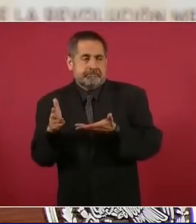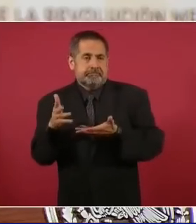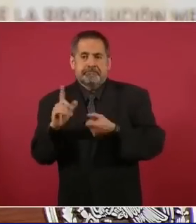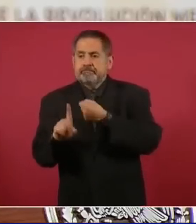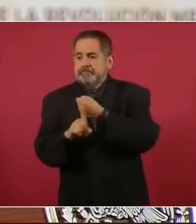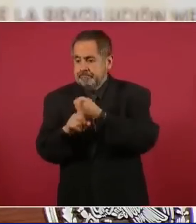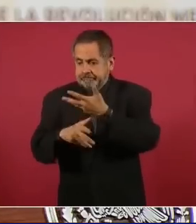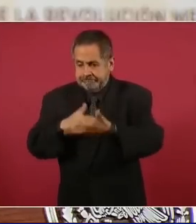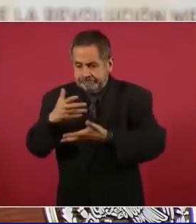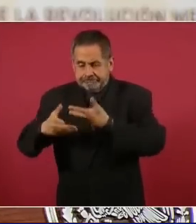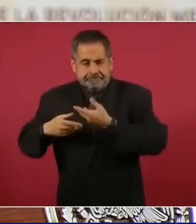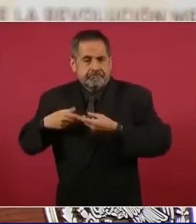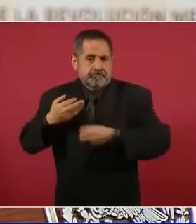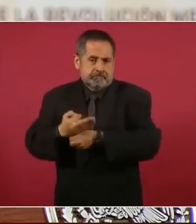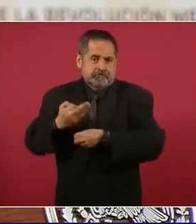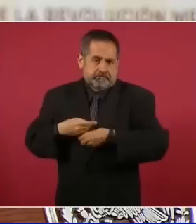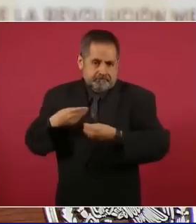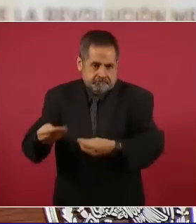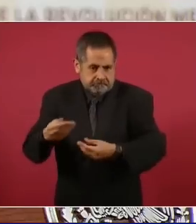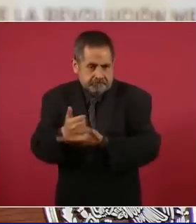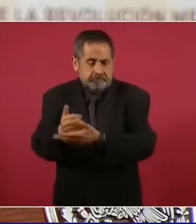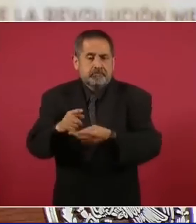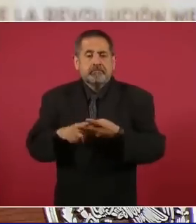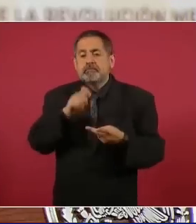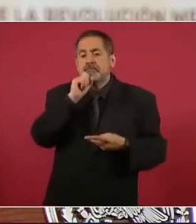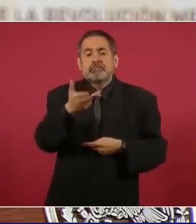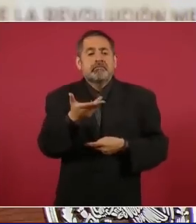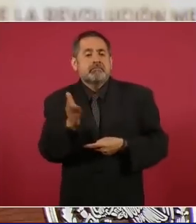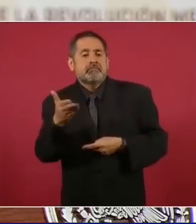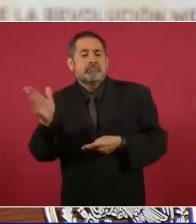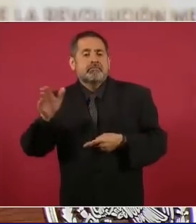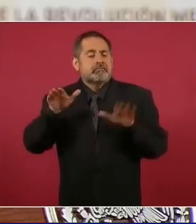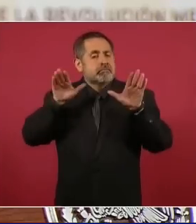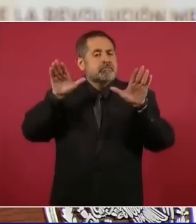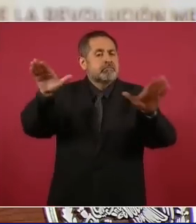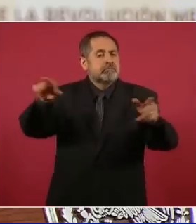las líneas aéreas, despidos de ferrocarrileros,